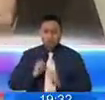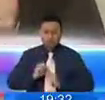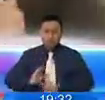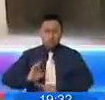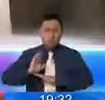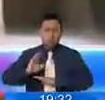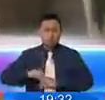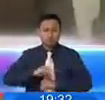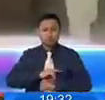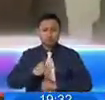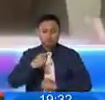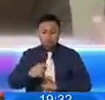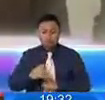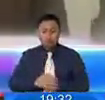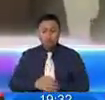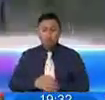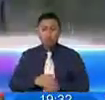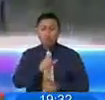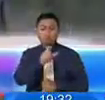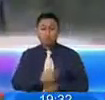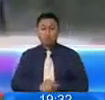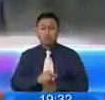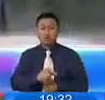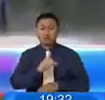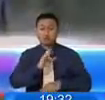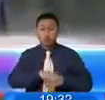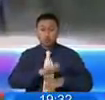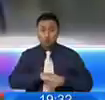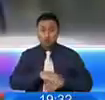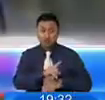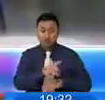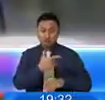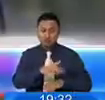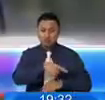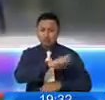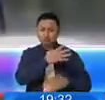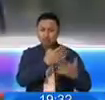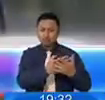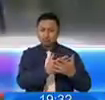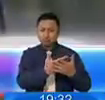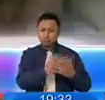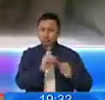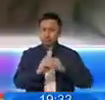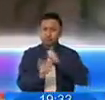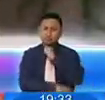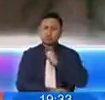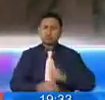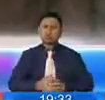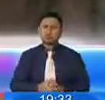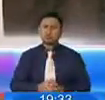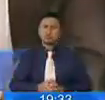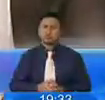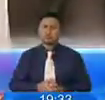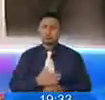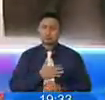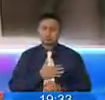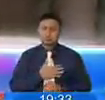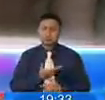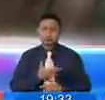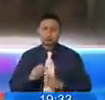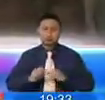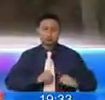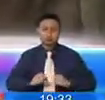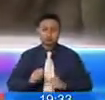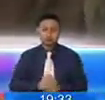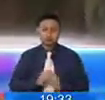comprometieron a vigilar de cerca que el responsable del acto criminal sea sancionado con la pena máxima. Vamos a trabajar para